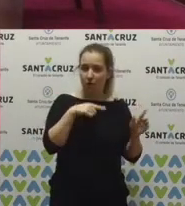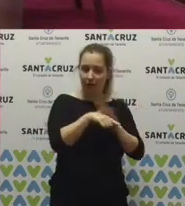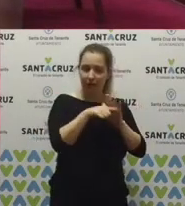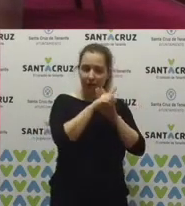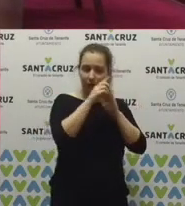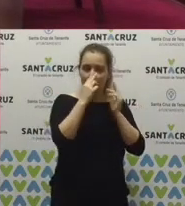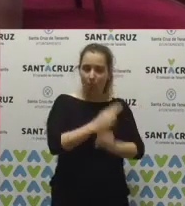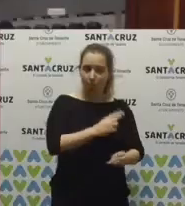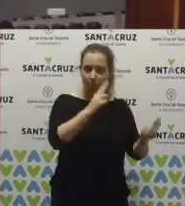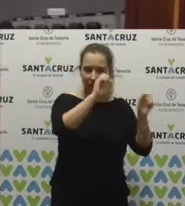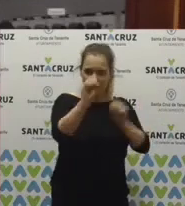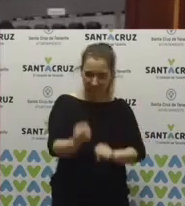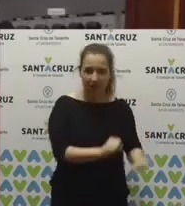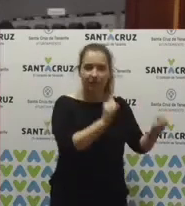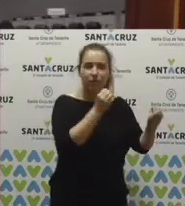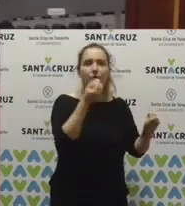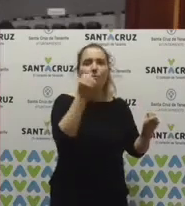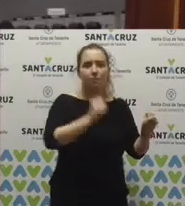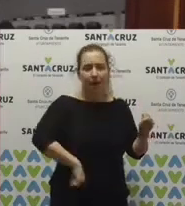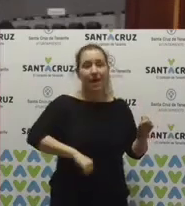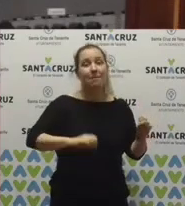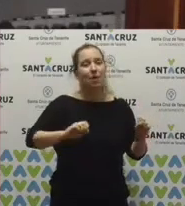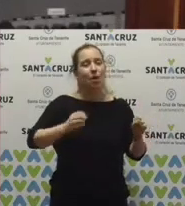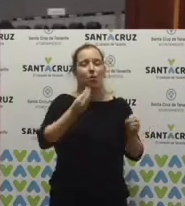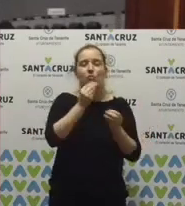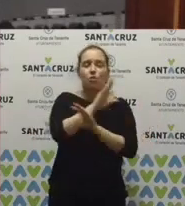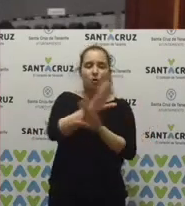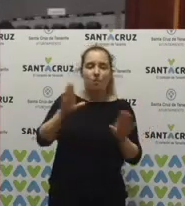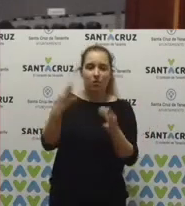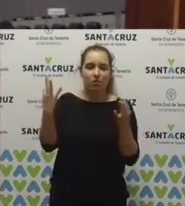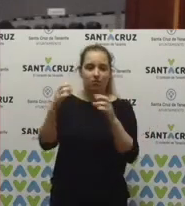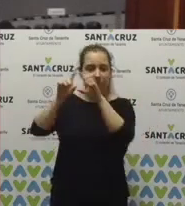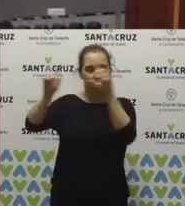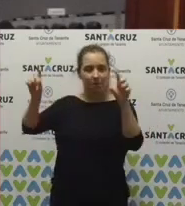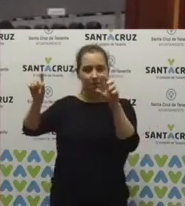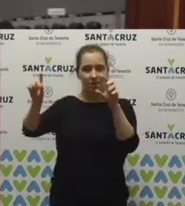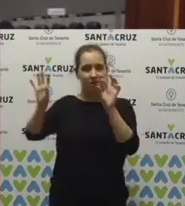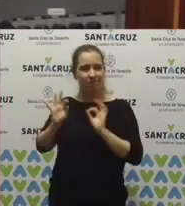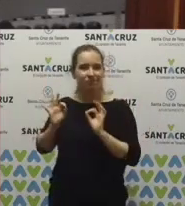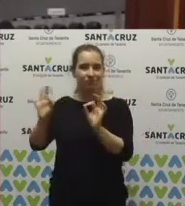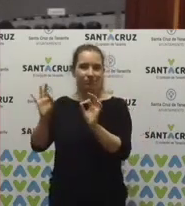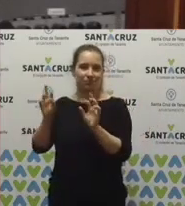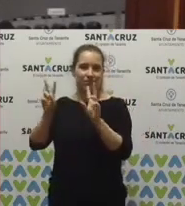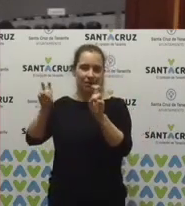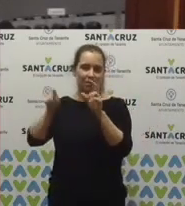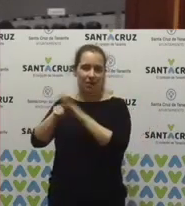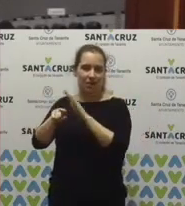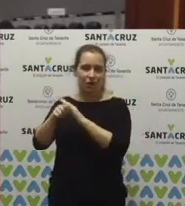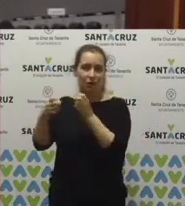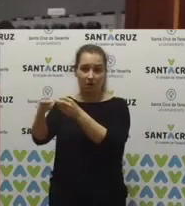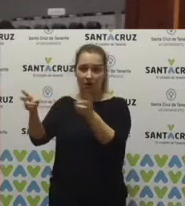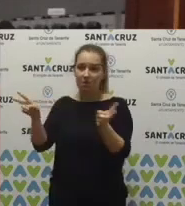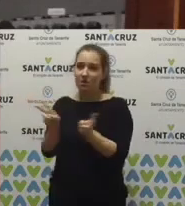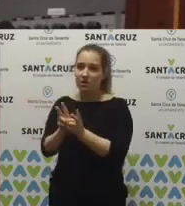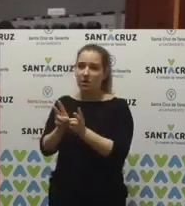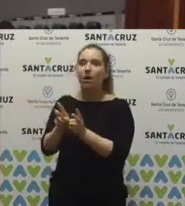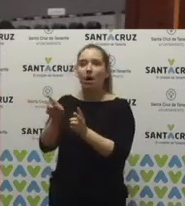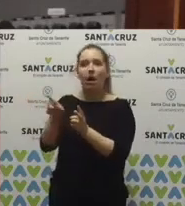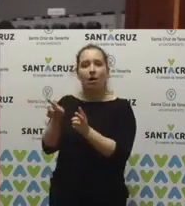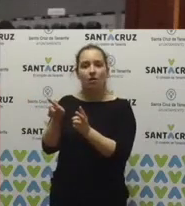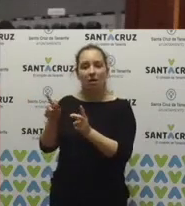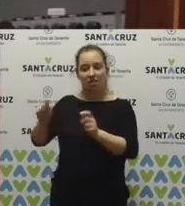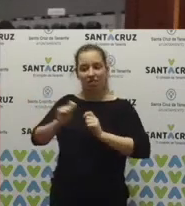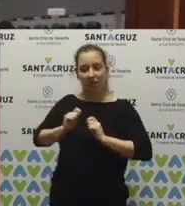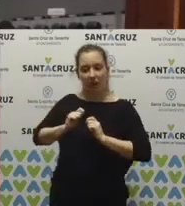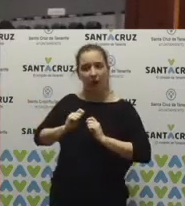conseguir una buena empresa especializada en gestión de piscinas que nos aporte un valor realmente importante de esa gestión pues por el conocimiento